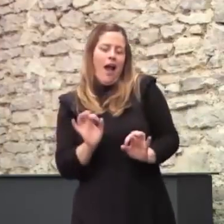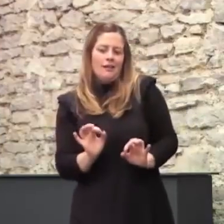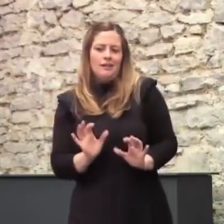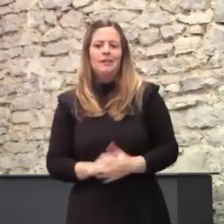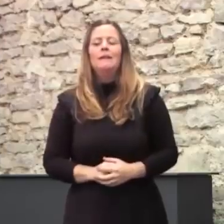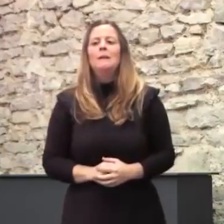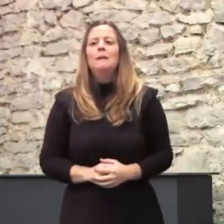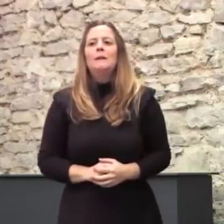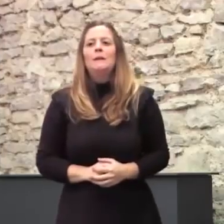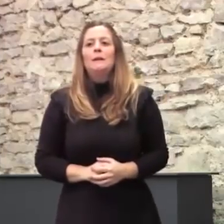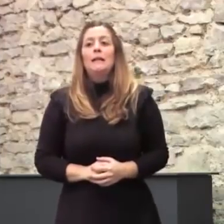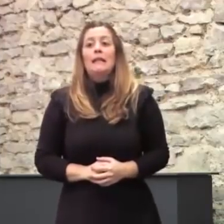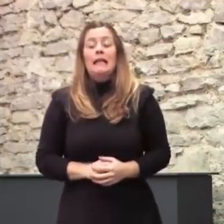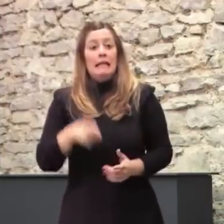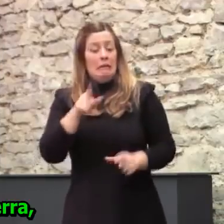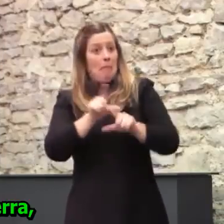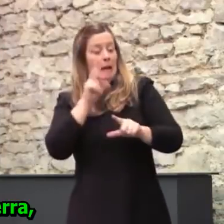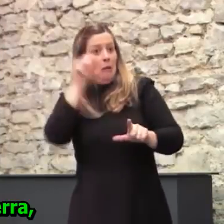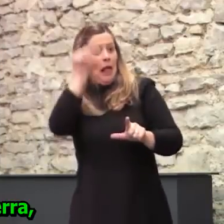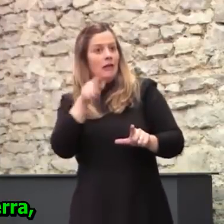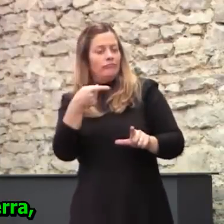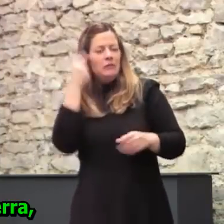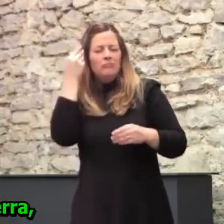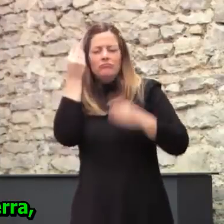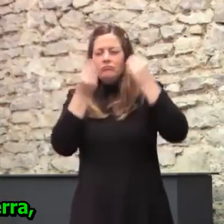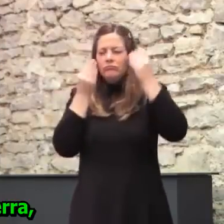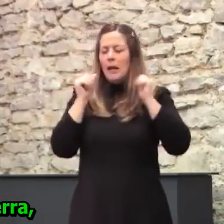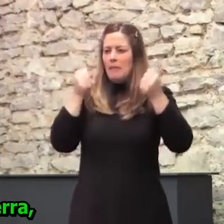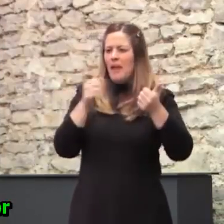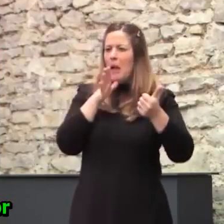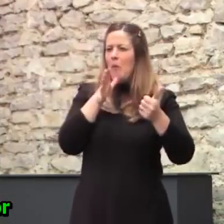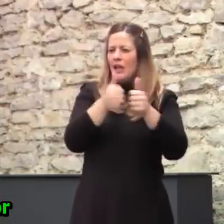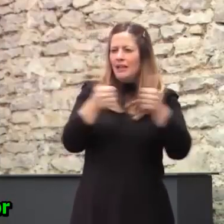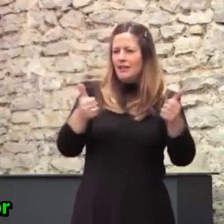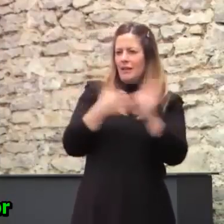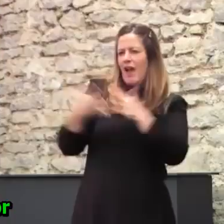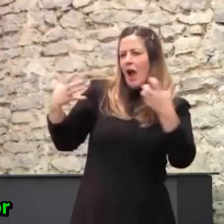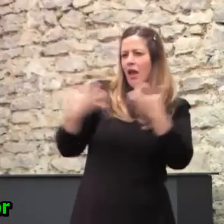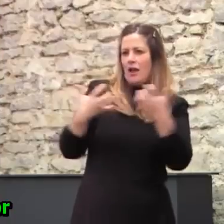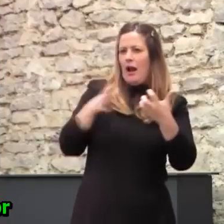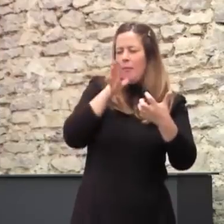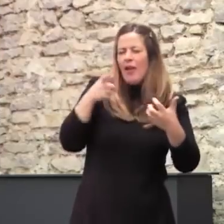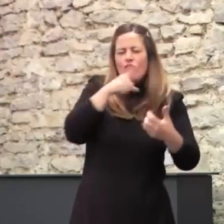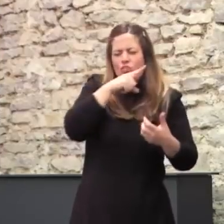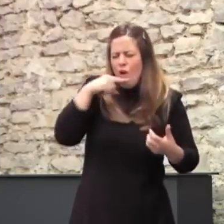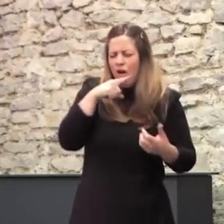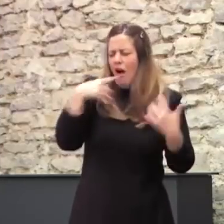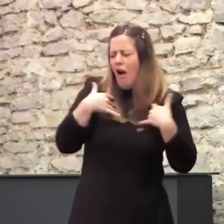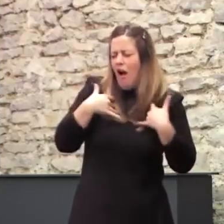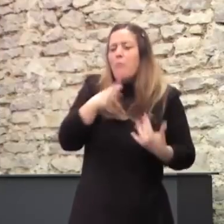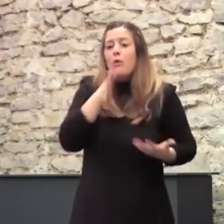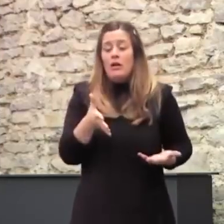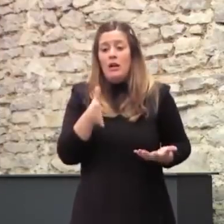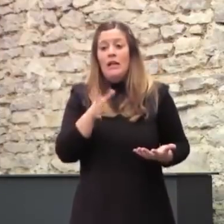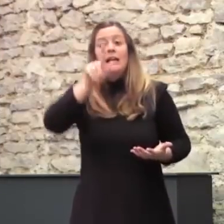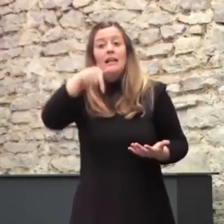pero... Ahí fue cuando yo me empecé a plantear este tema, ¿no? ¿Por qué las separaciones tienen que ser una guerra? ¿Por qué tiene que haber tanto dolor? Y sobre todo, ¿por qué